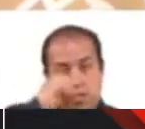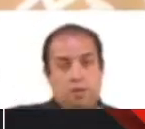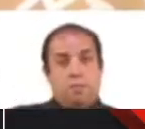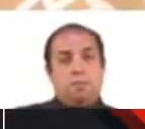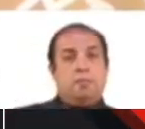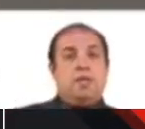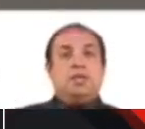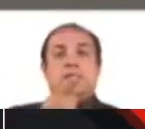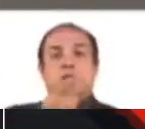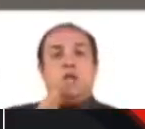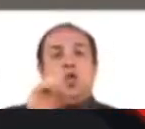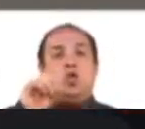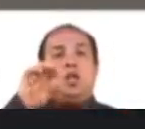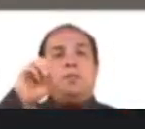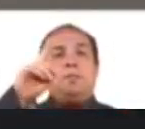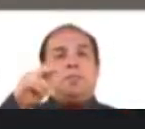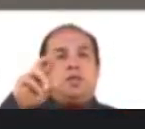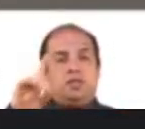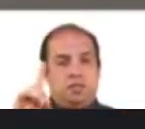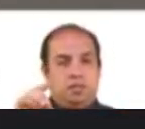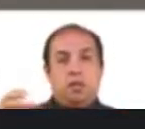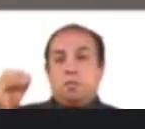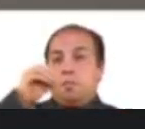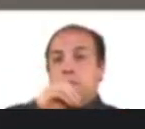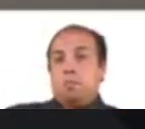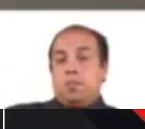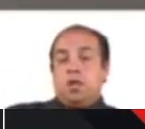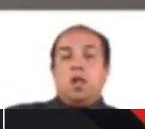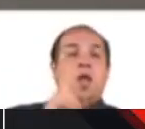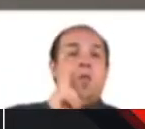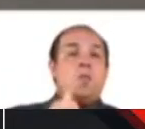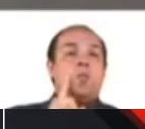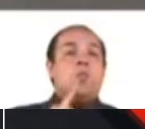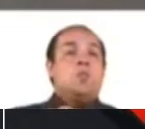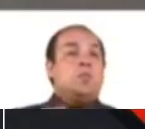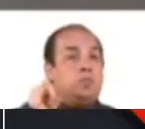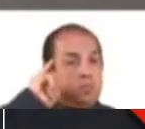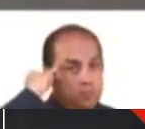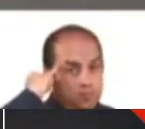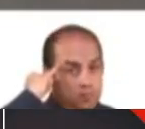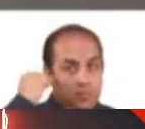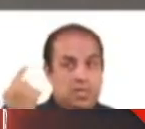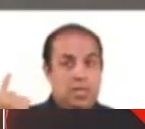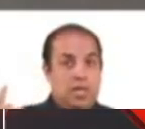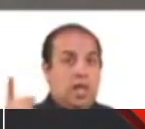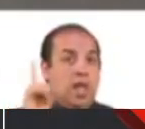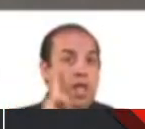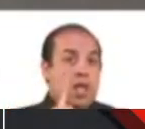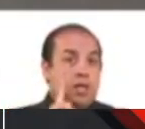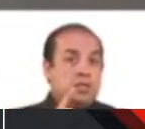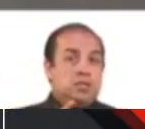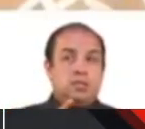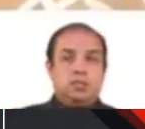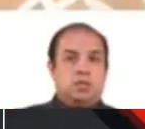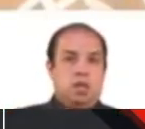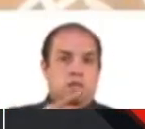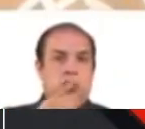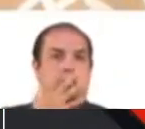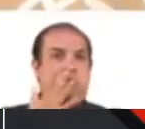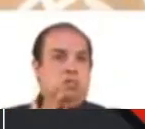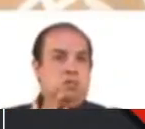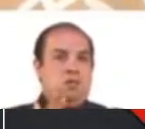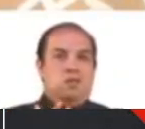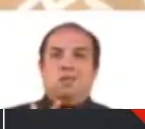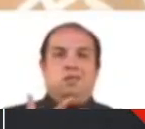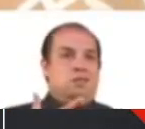en Conapred iba a poner a una mujer indígena. y ella dijo que pues no tenían la